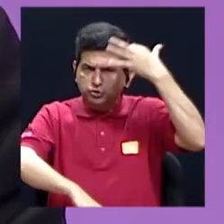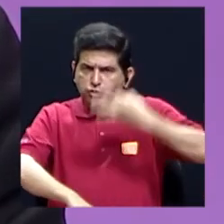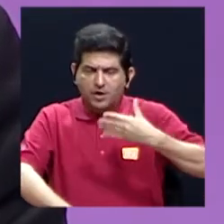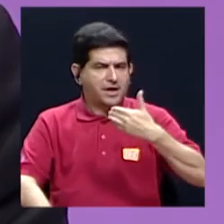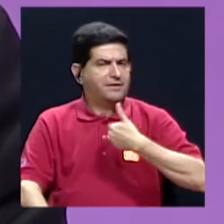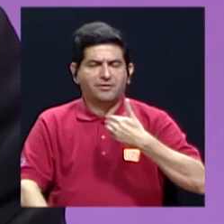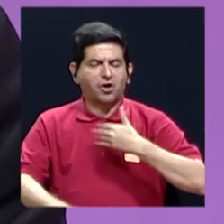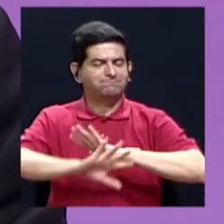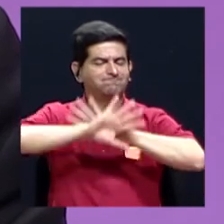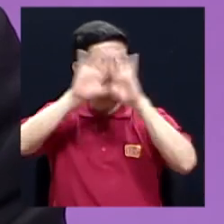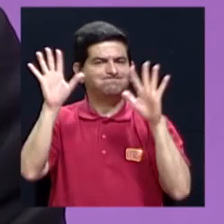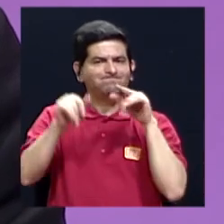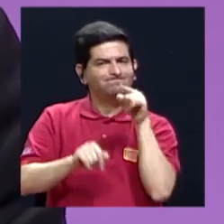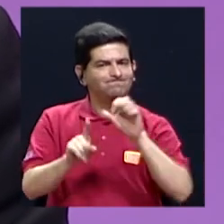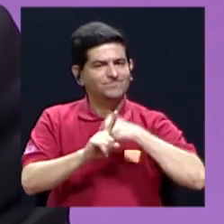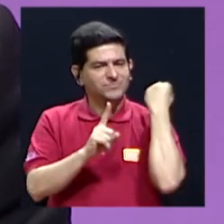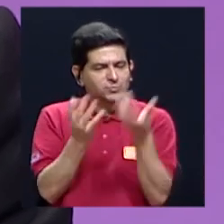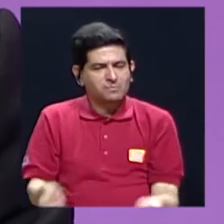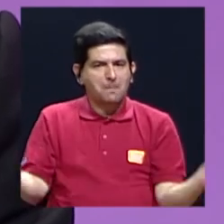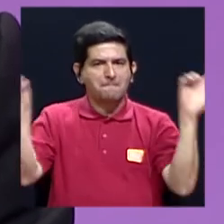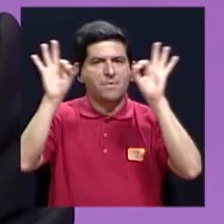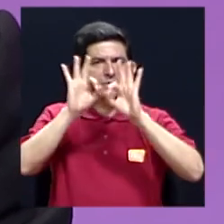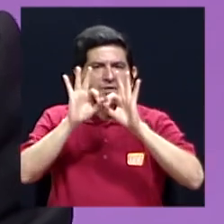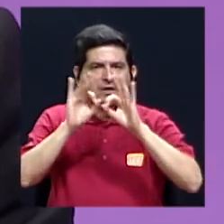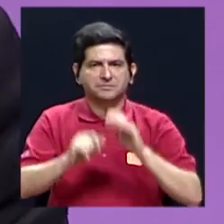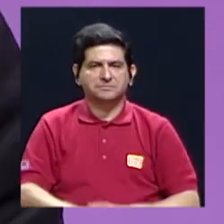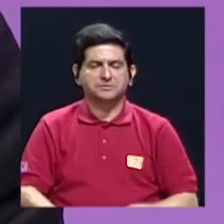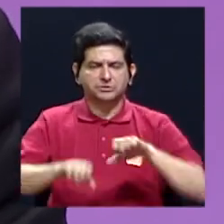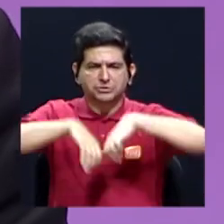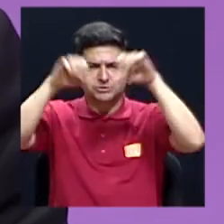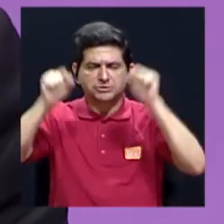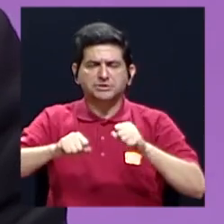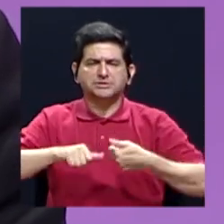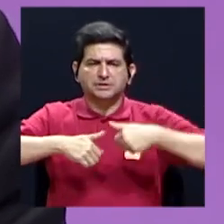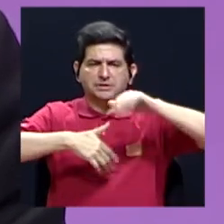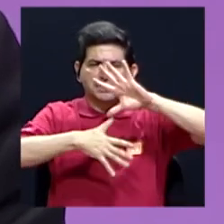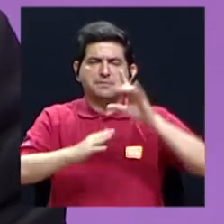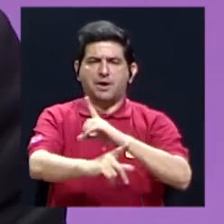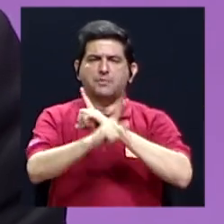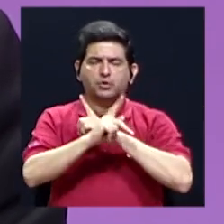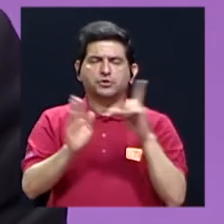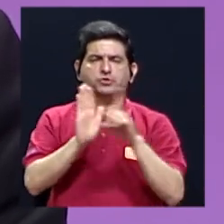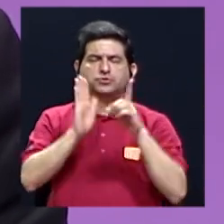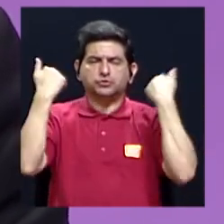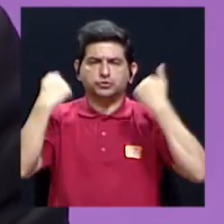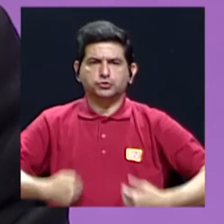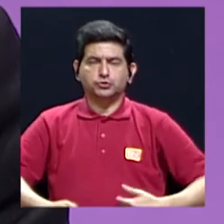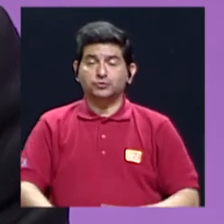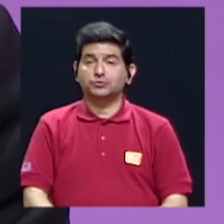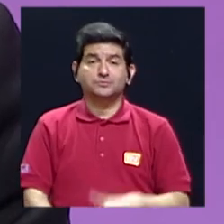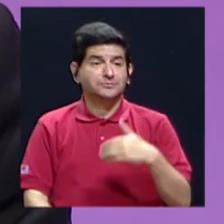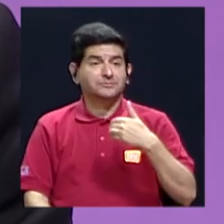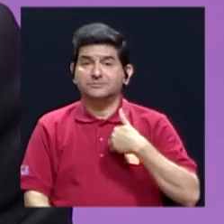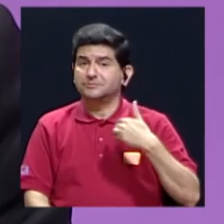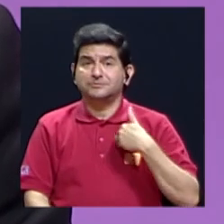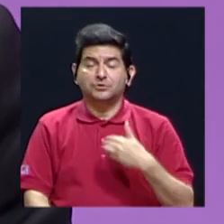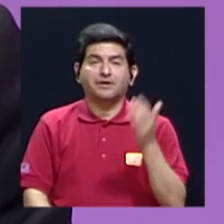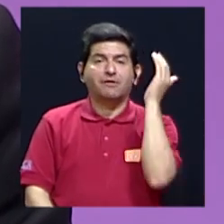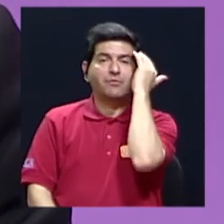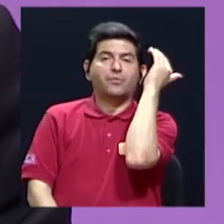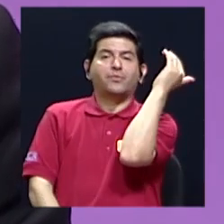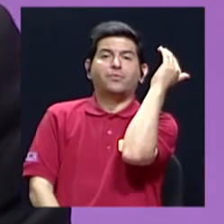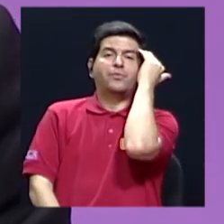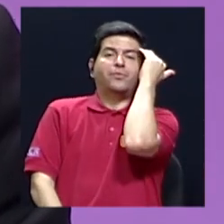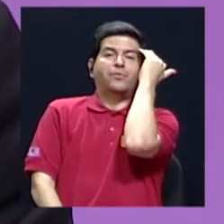no tienen claridad de la importancia del sistema interamericano de protección de los derechos humanos, no tienen